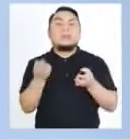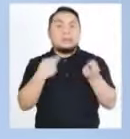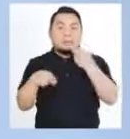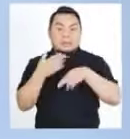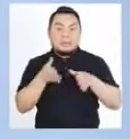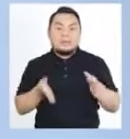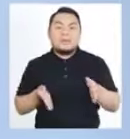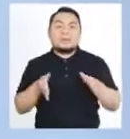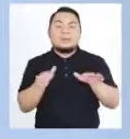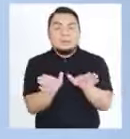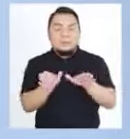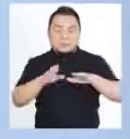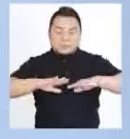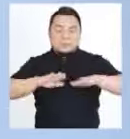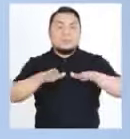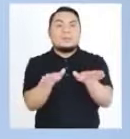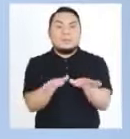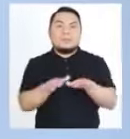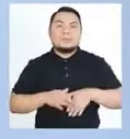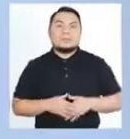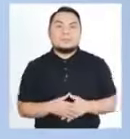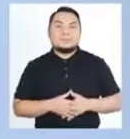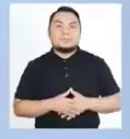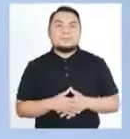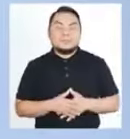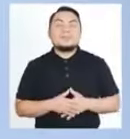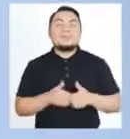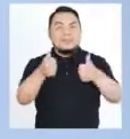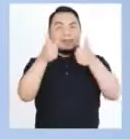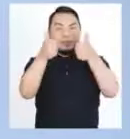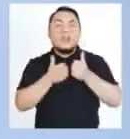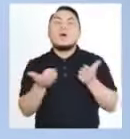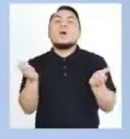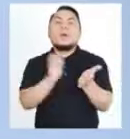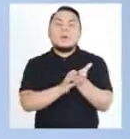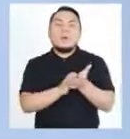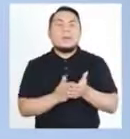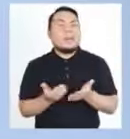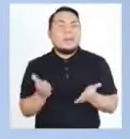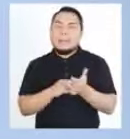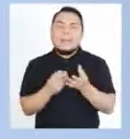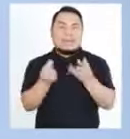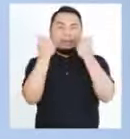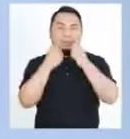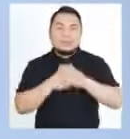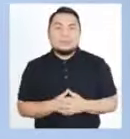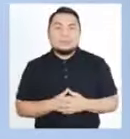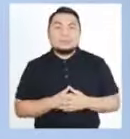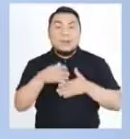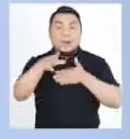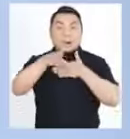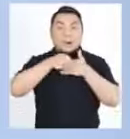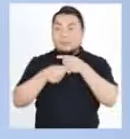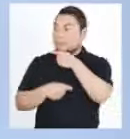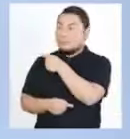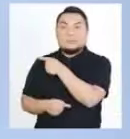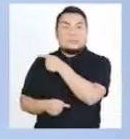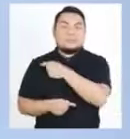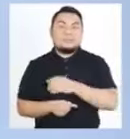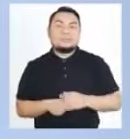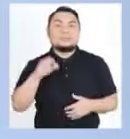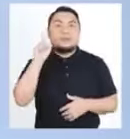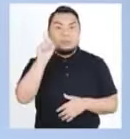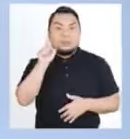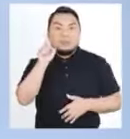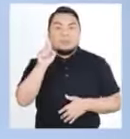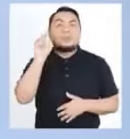abro y regreso, talón, punta, cerrando, cerrando. Muy bien, una vez más, un poco más rápido.